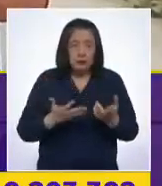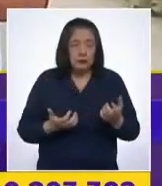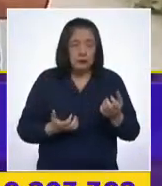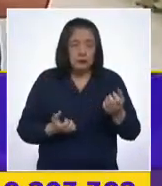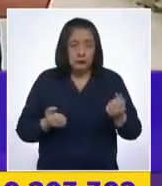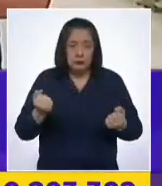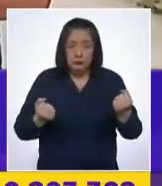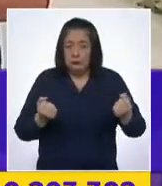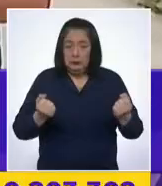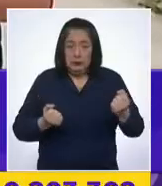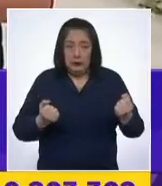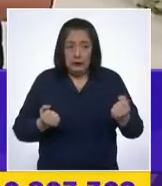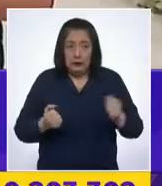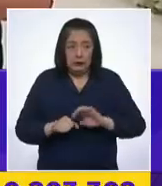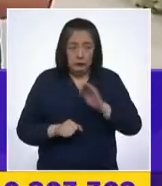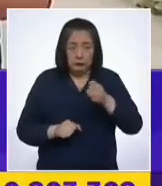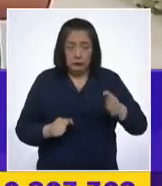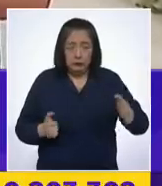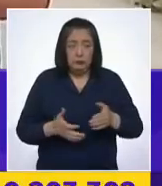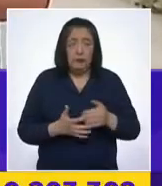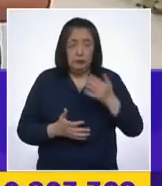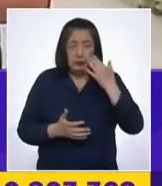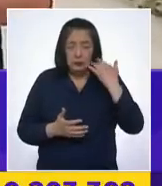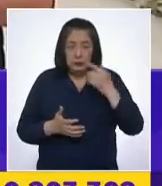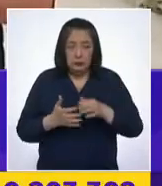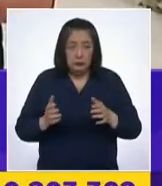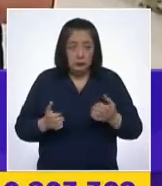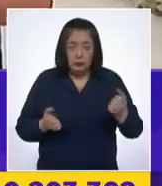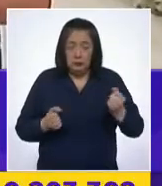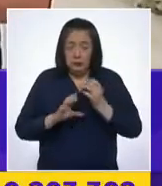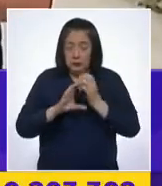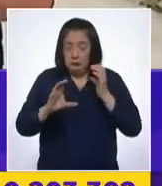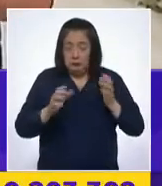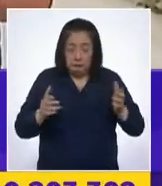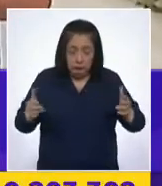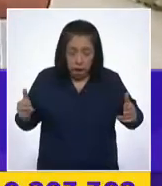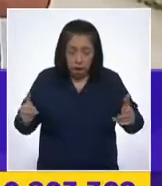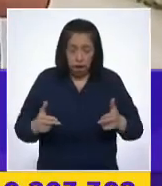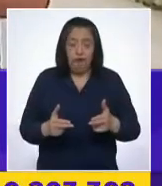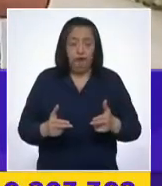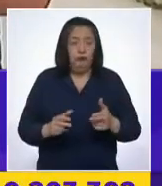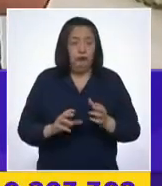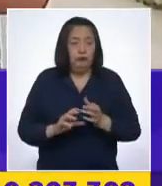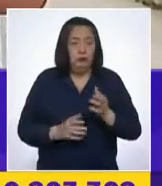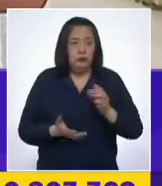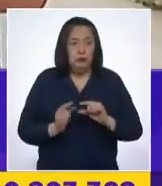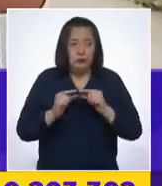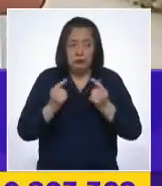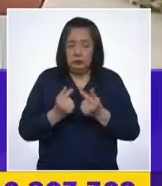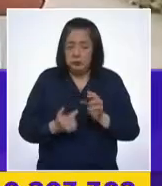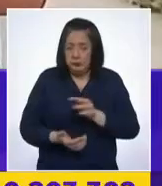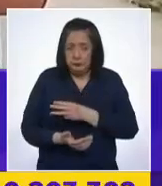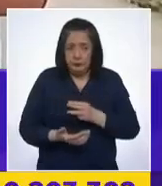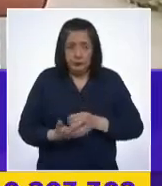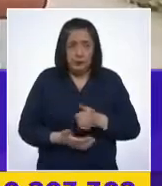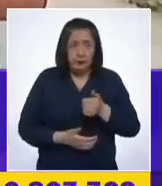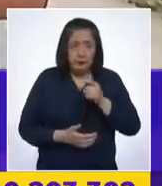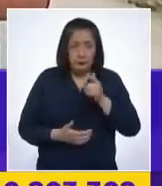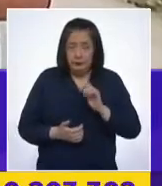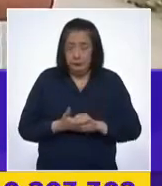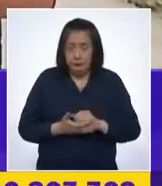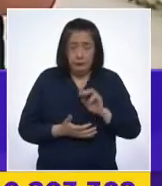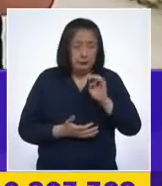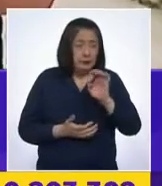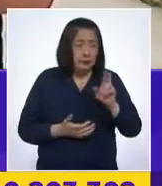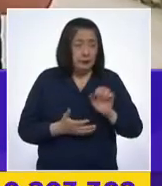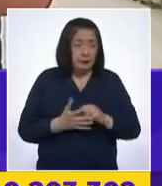dos camionetas Hilux color blanco interceptaron los dos vehículos de la agrupación musical Agua Marina. Los